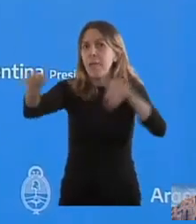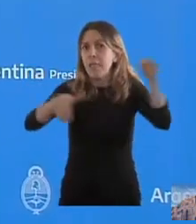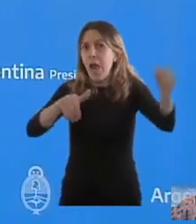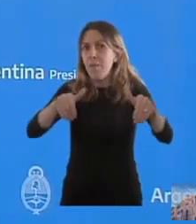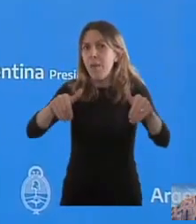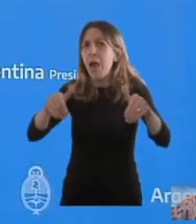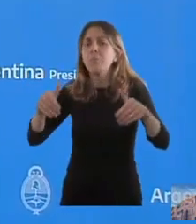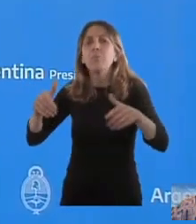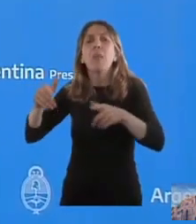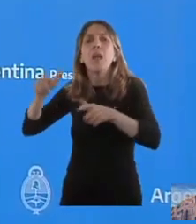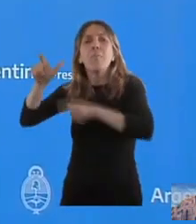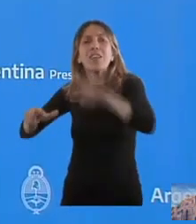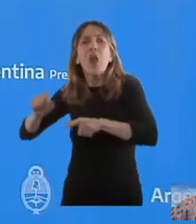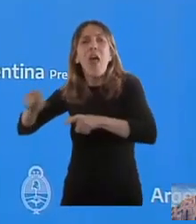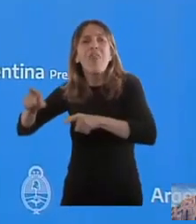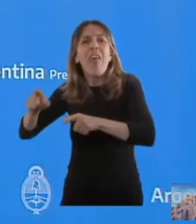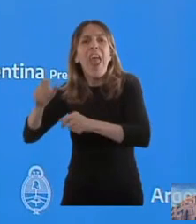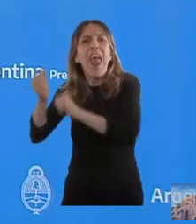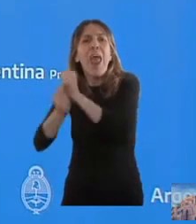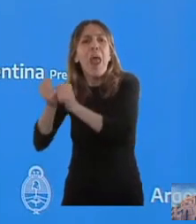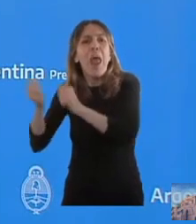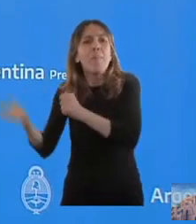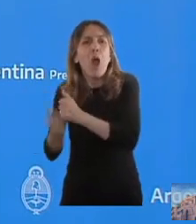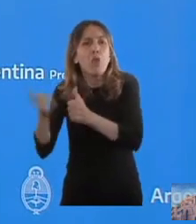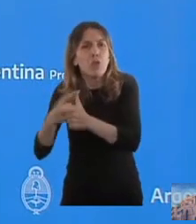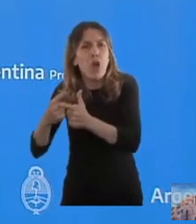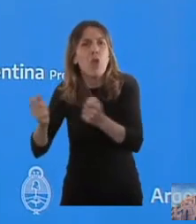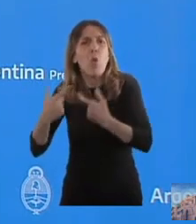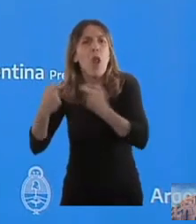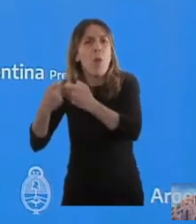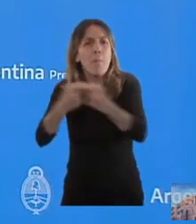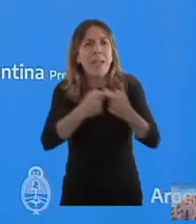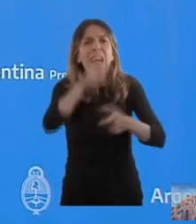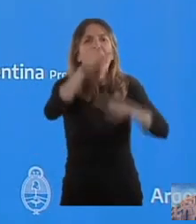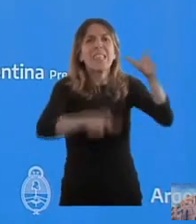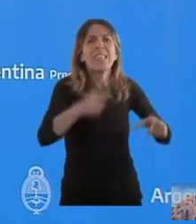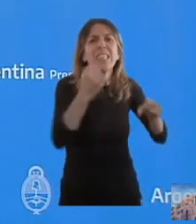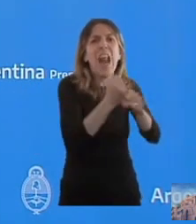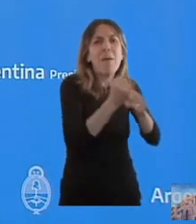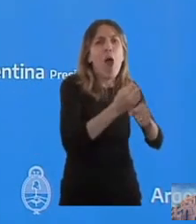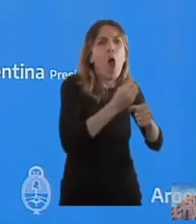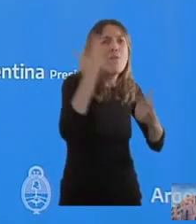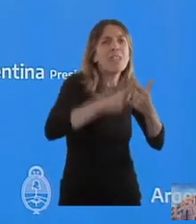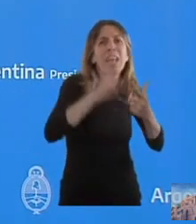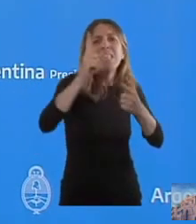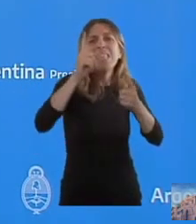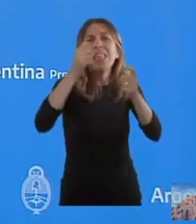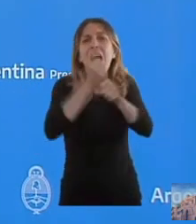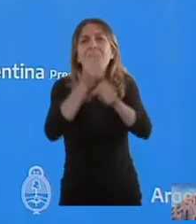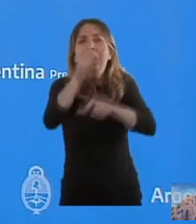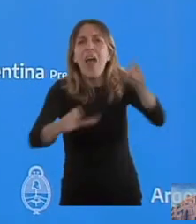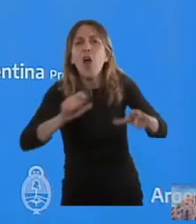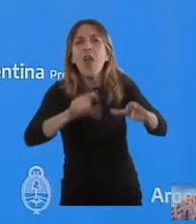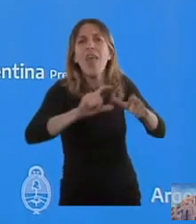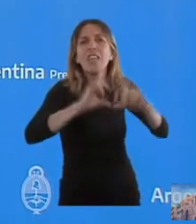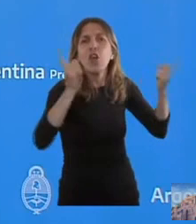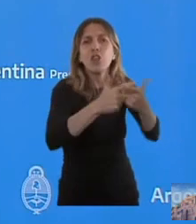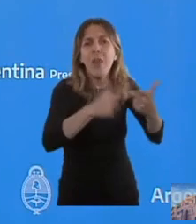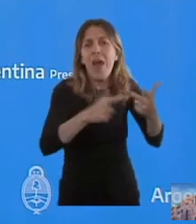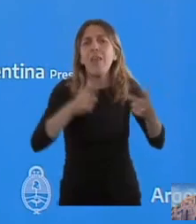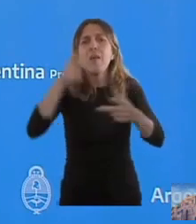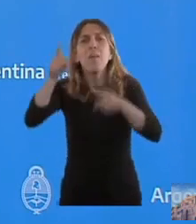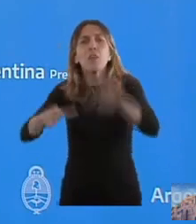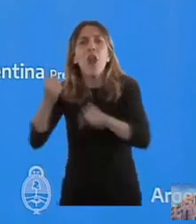de los sectores productivos, empresarios, trabajadores formales y de la economía popular, representantes del campo